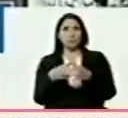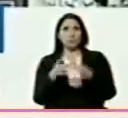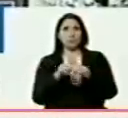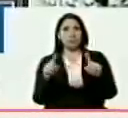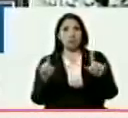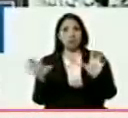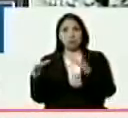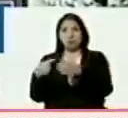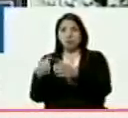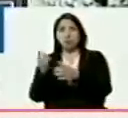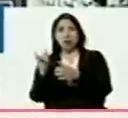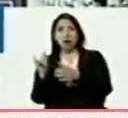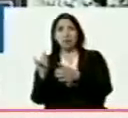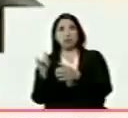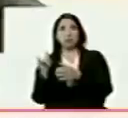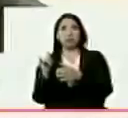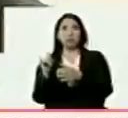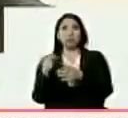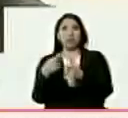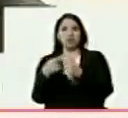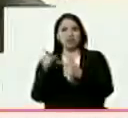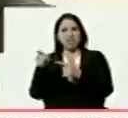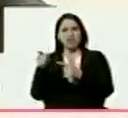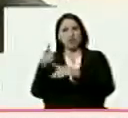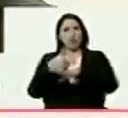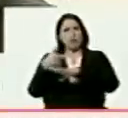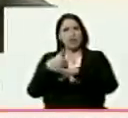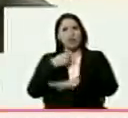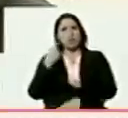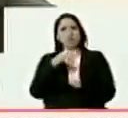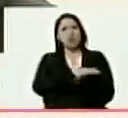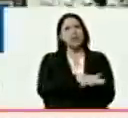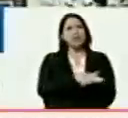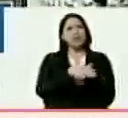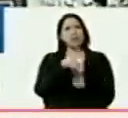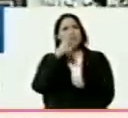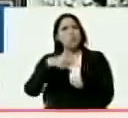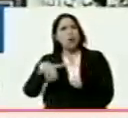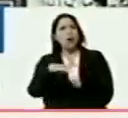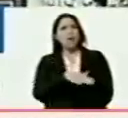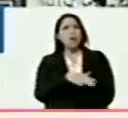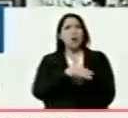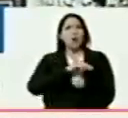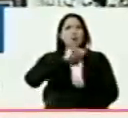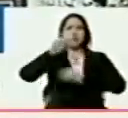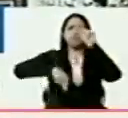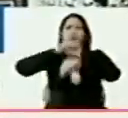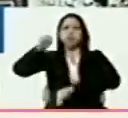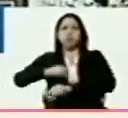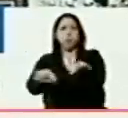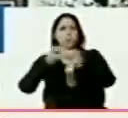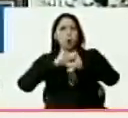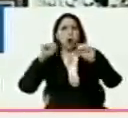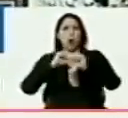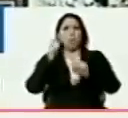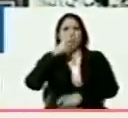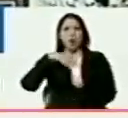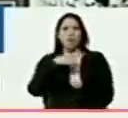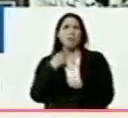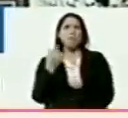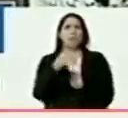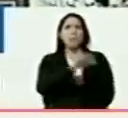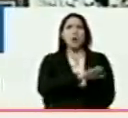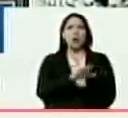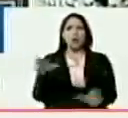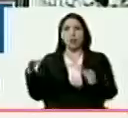reunidos. Esos gobiernos que masacran pueblos, que bombardean pueblos, que asesinan, están